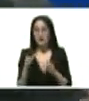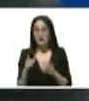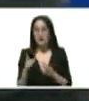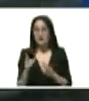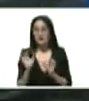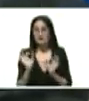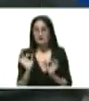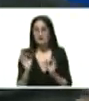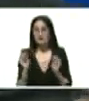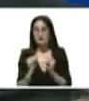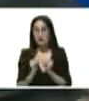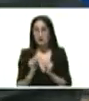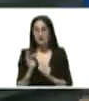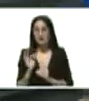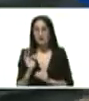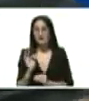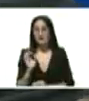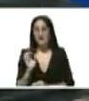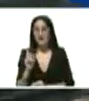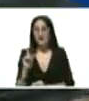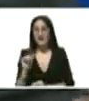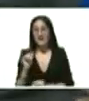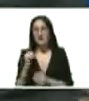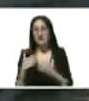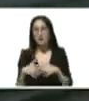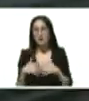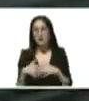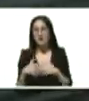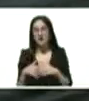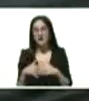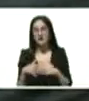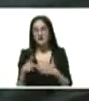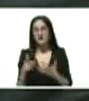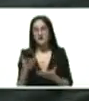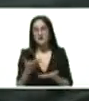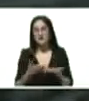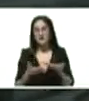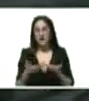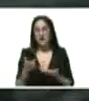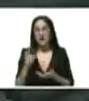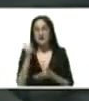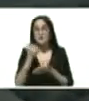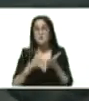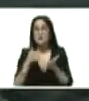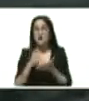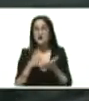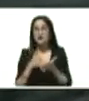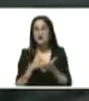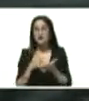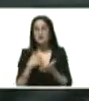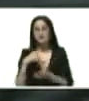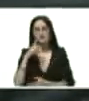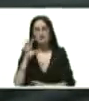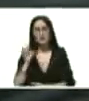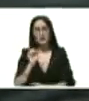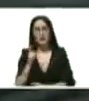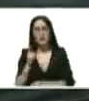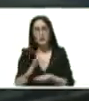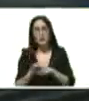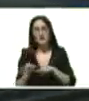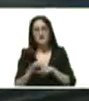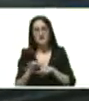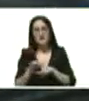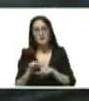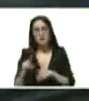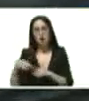en común que tiene FEDINDUSTRIA y los otros gremios era la armonización tributaria, porque notábamos que de un municipio a